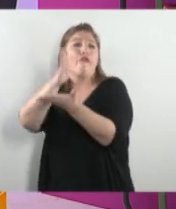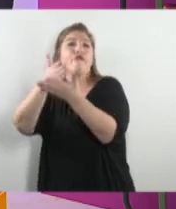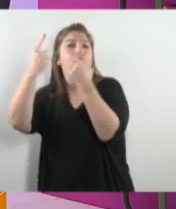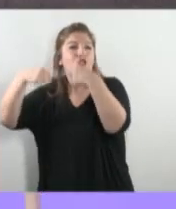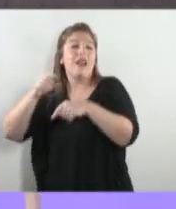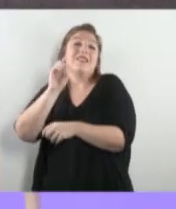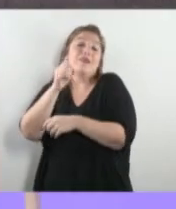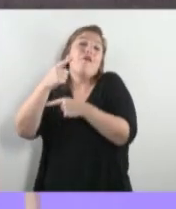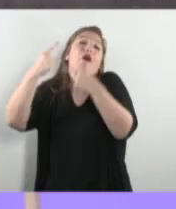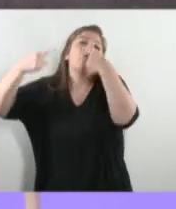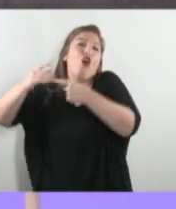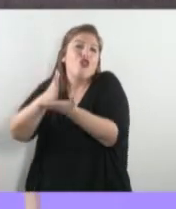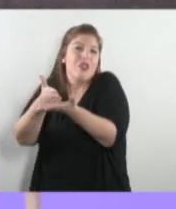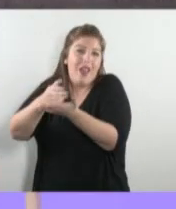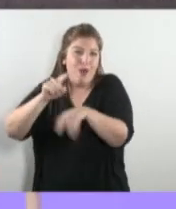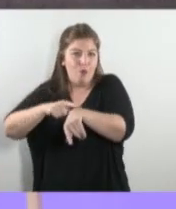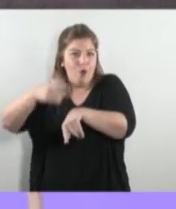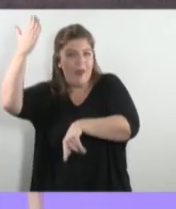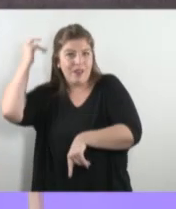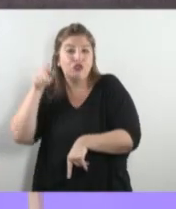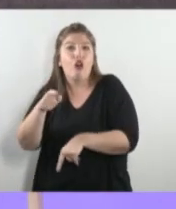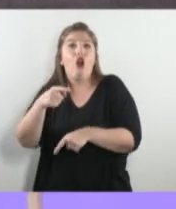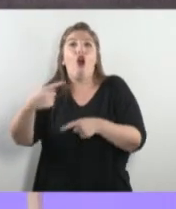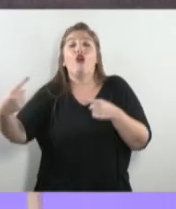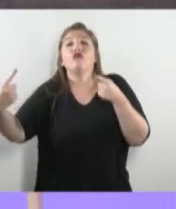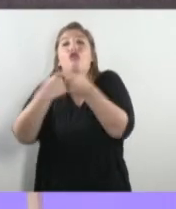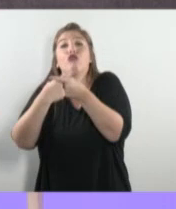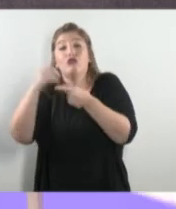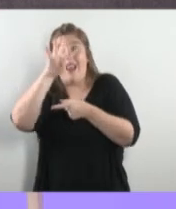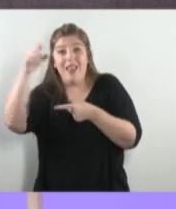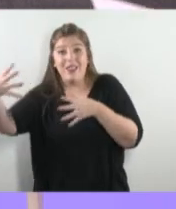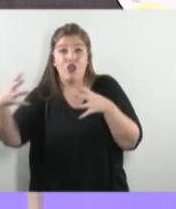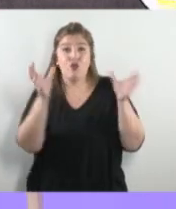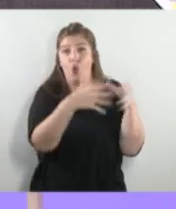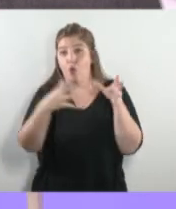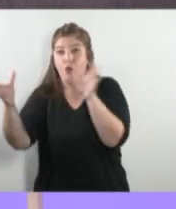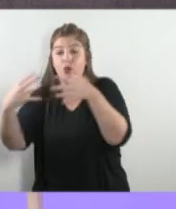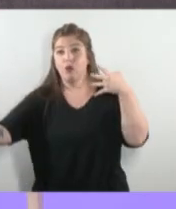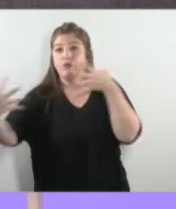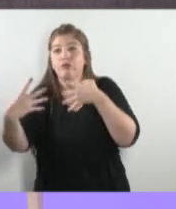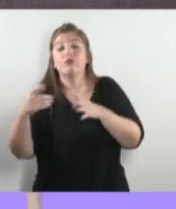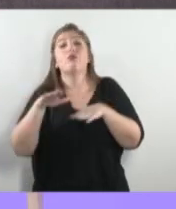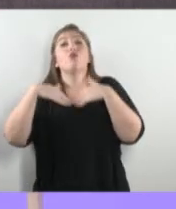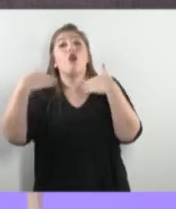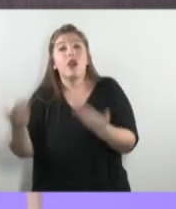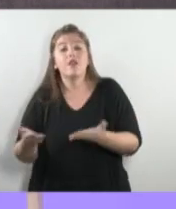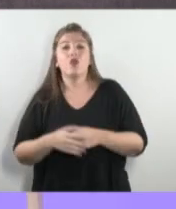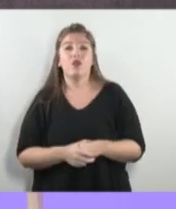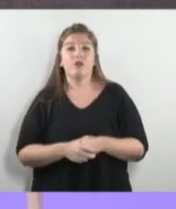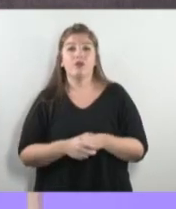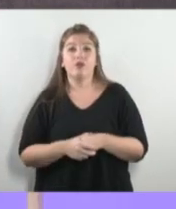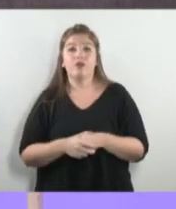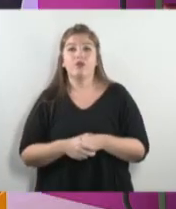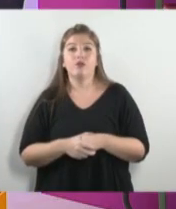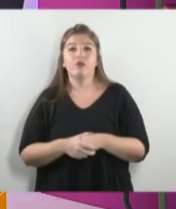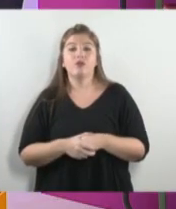la frontera en ese momento, sí. Contra los indios, ¿no? Por eso terminan conformando muchos ellos, digamos.